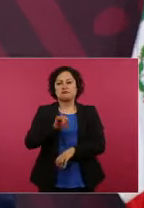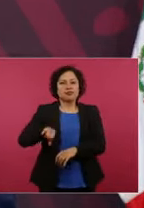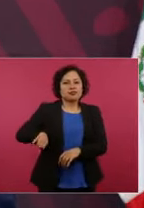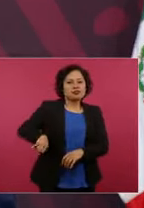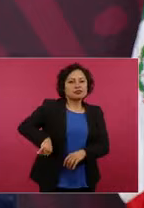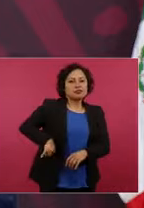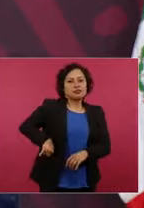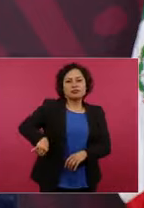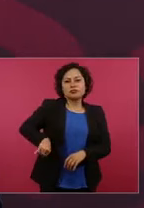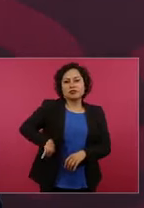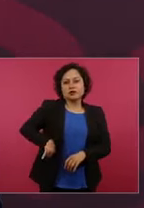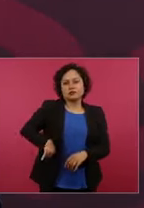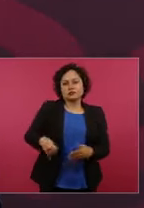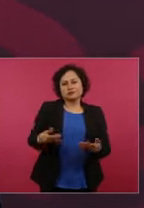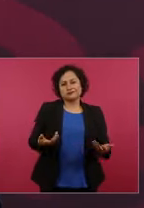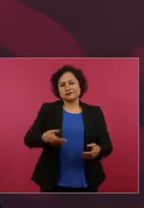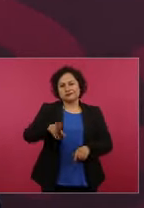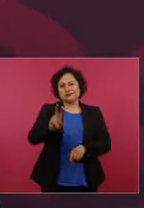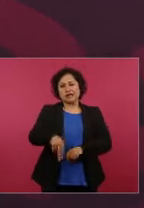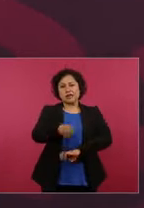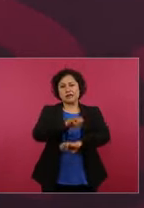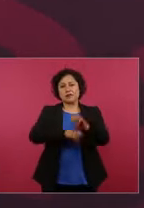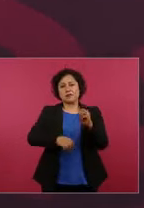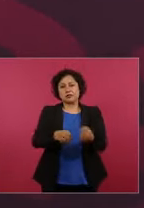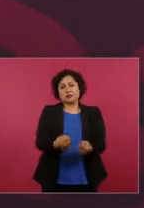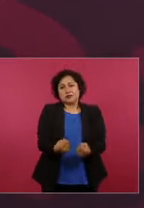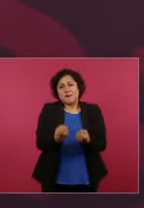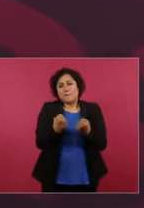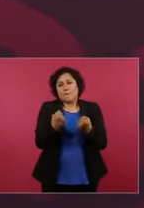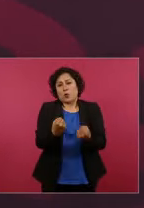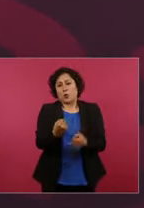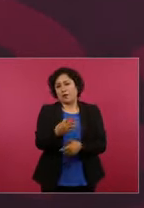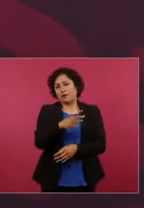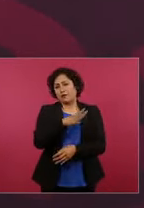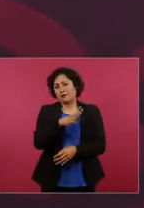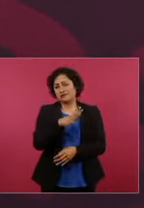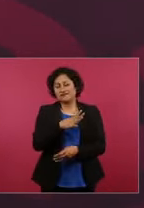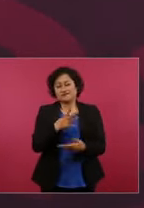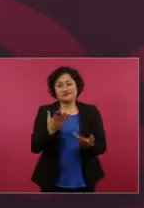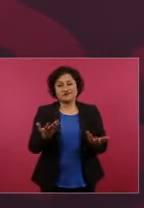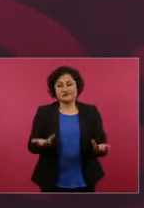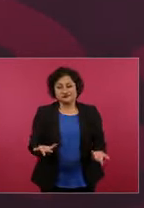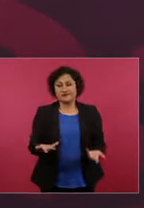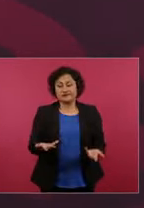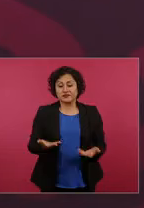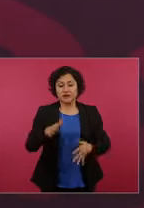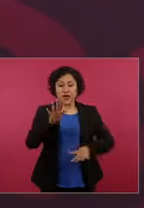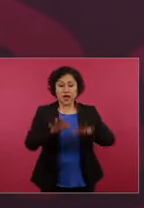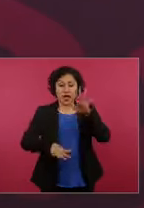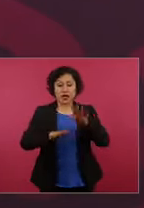Son empresas tan poderosas, que llegan a influir